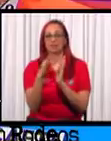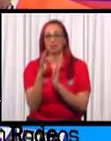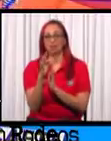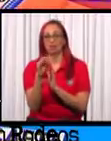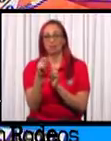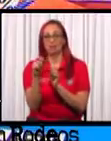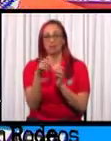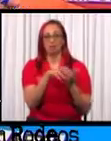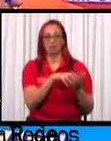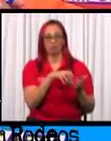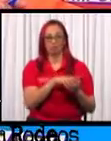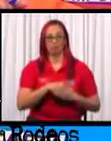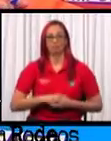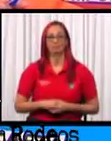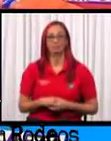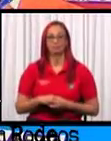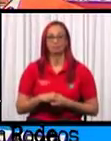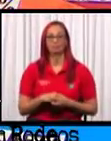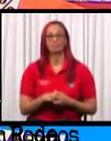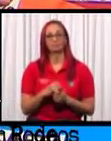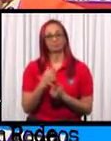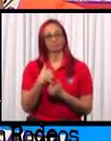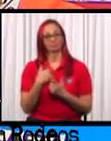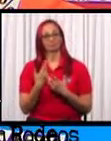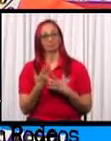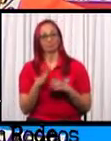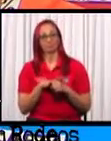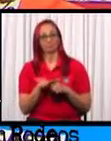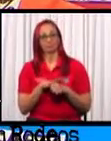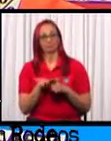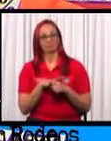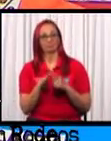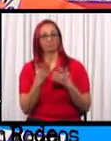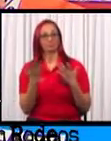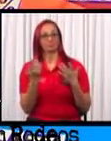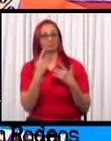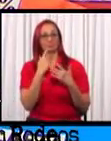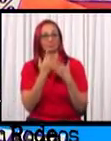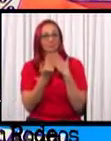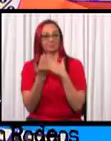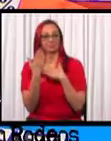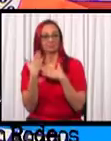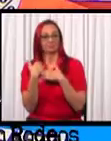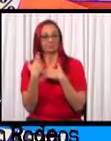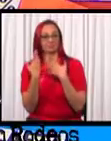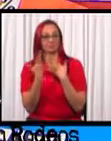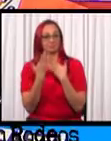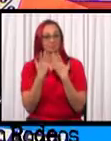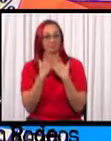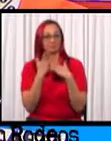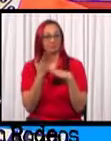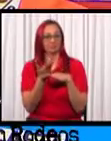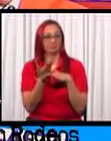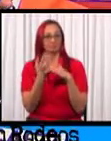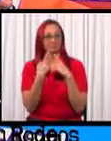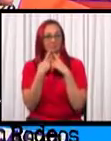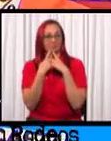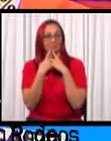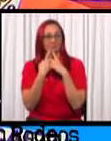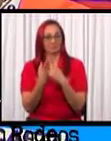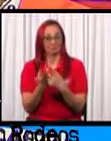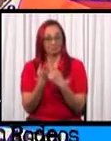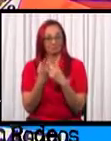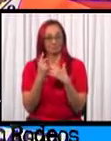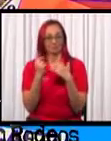arroz, que tiene que cubrirse, era lo que decíamos anteriormente, mediante una declaratoria de